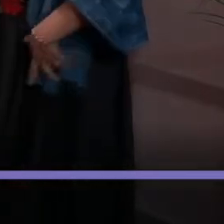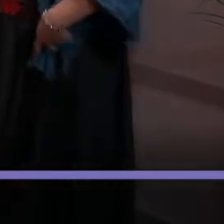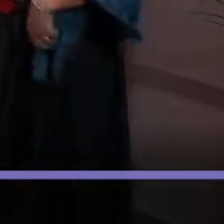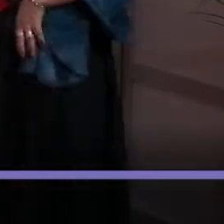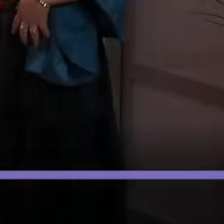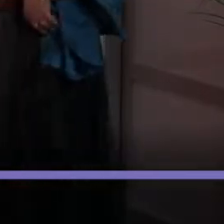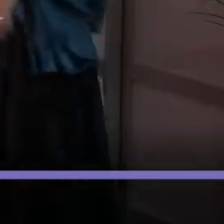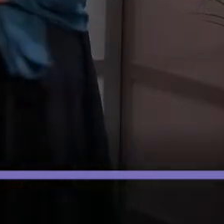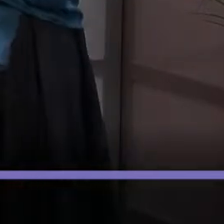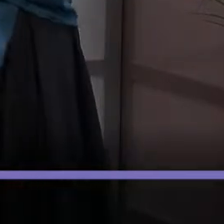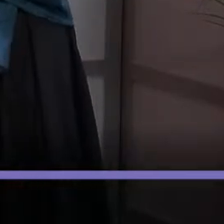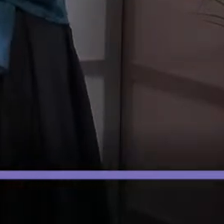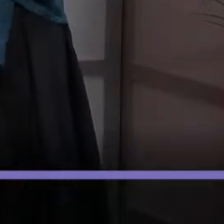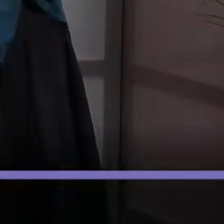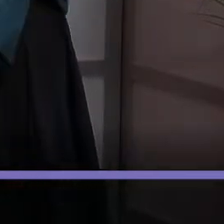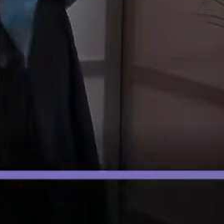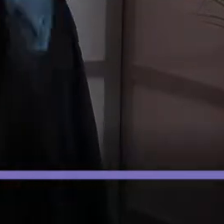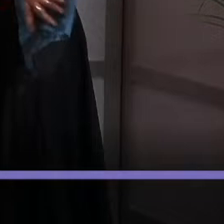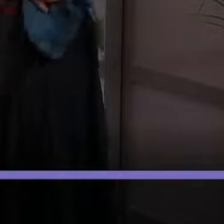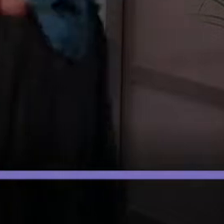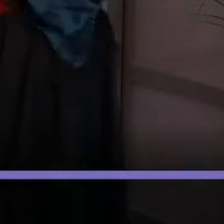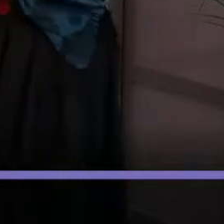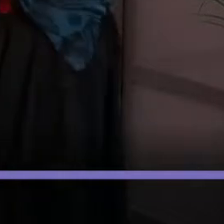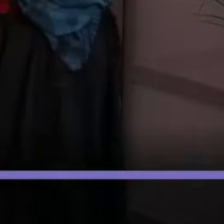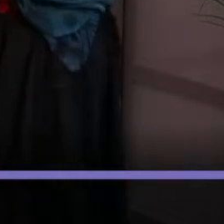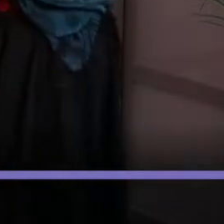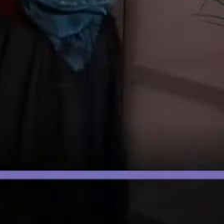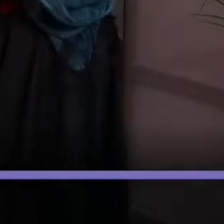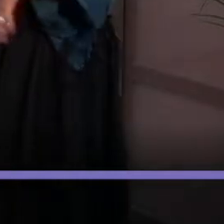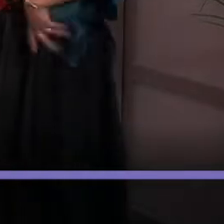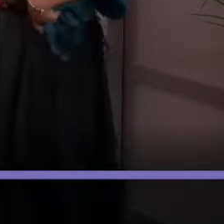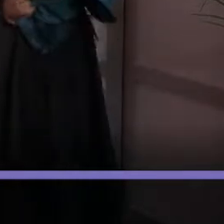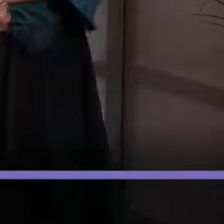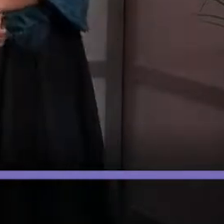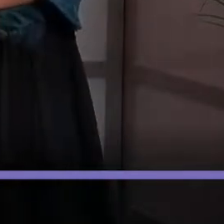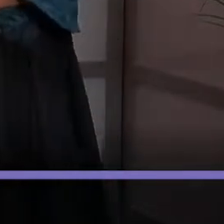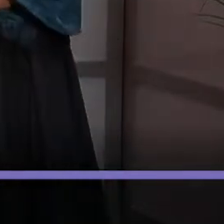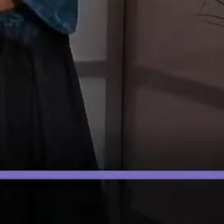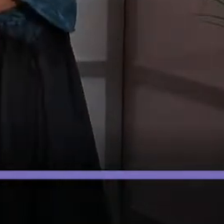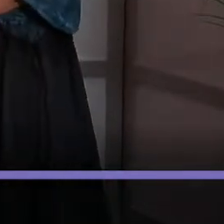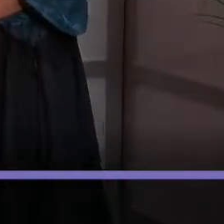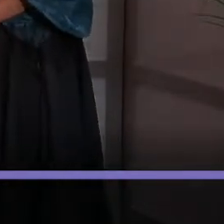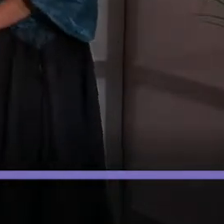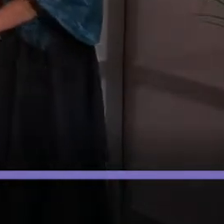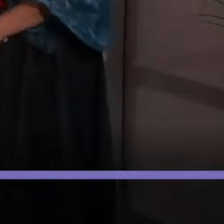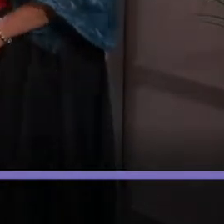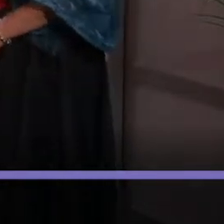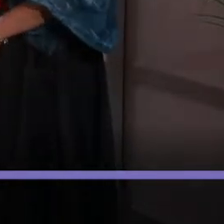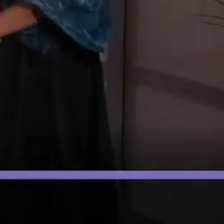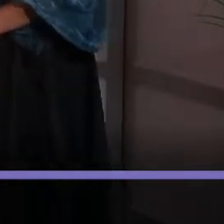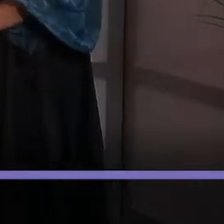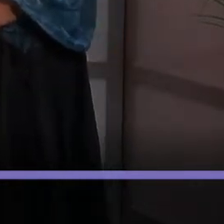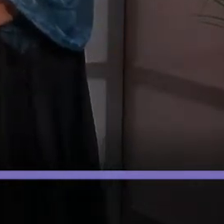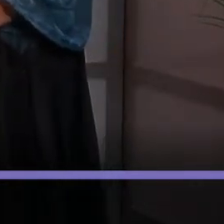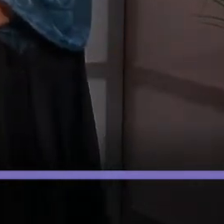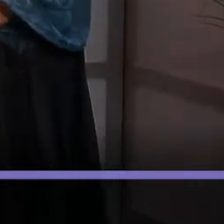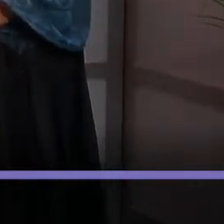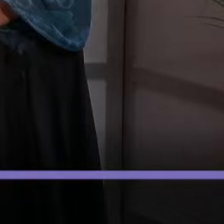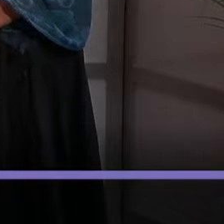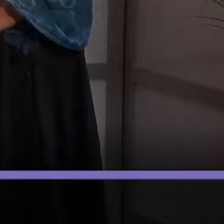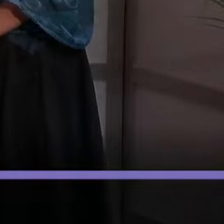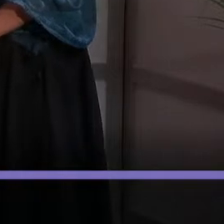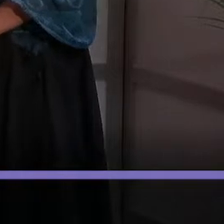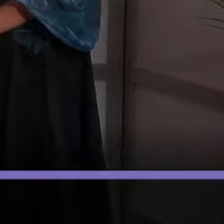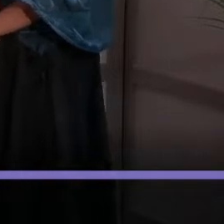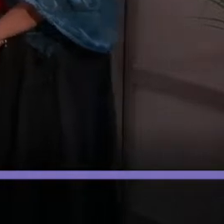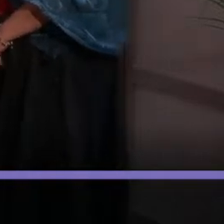Sí, yo la he visto. Y estaban muy agarrados de la mano. No les creo. De verdad. No